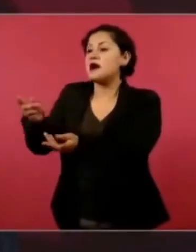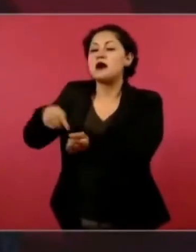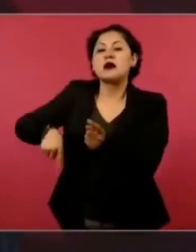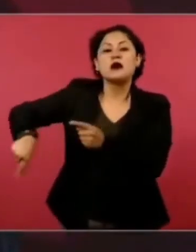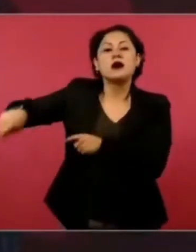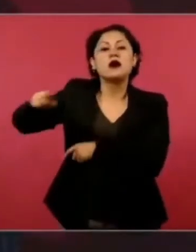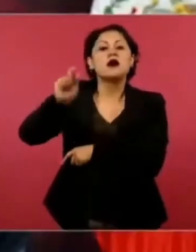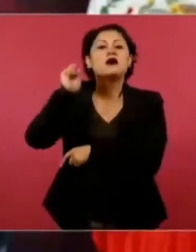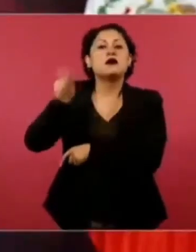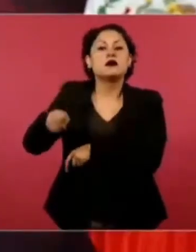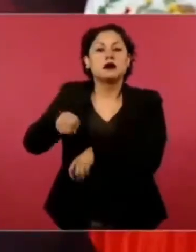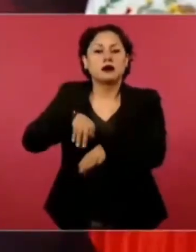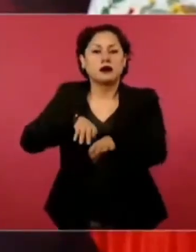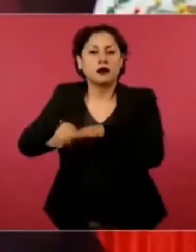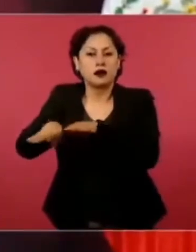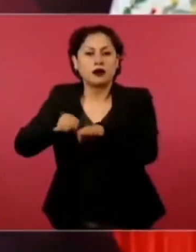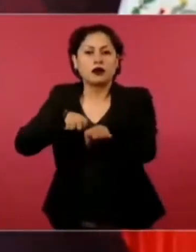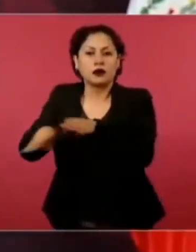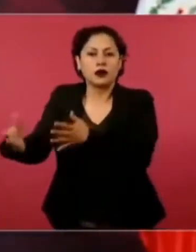Eso es